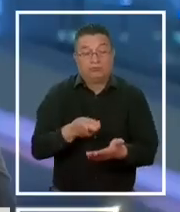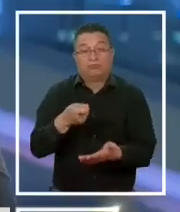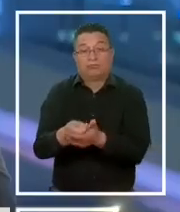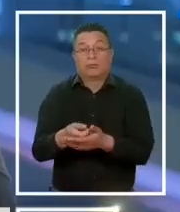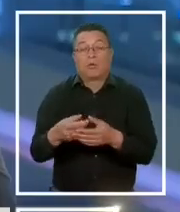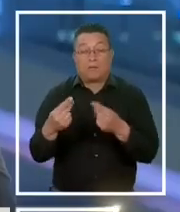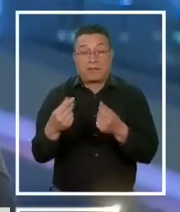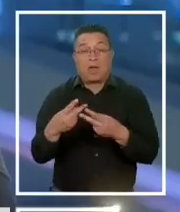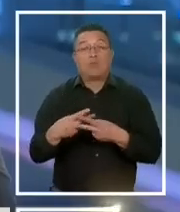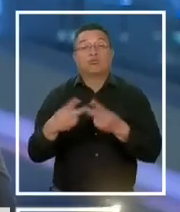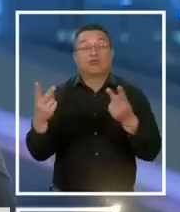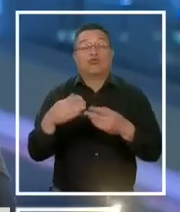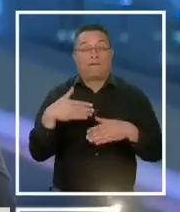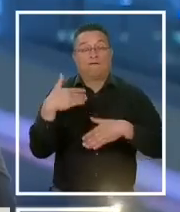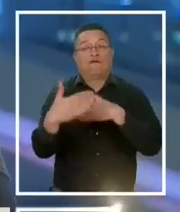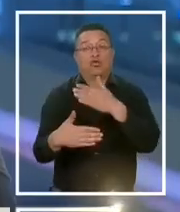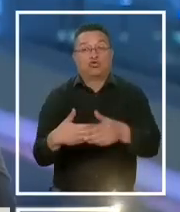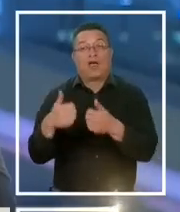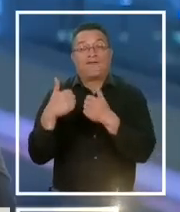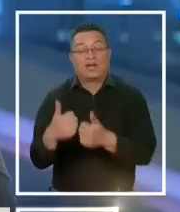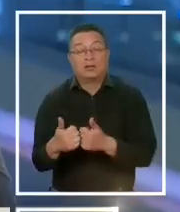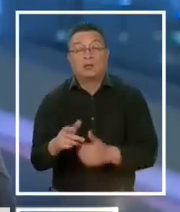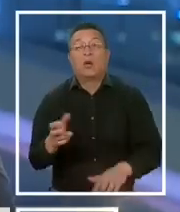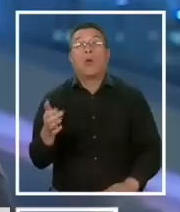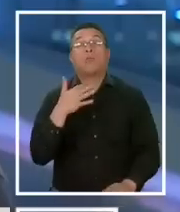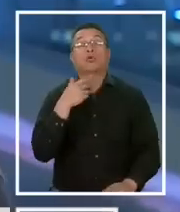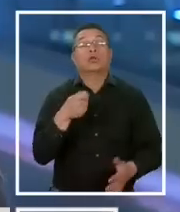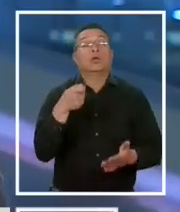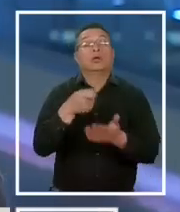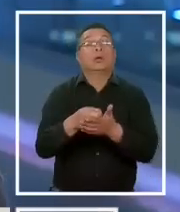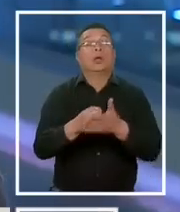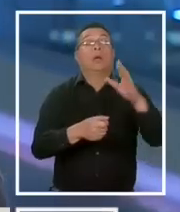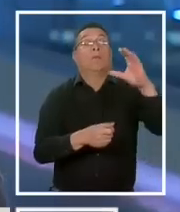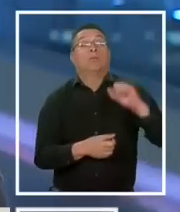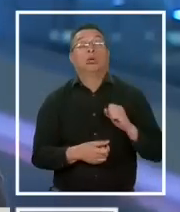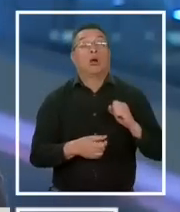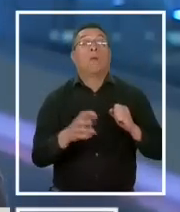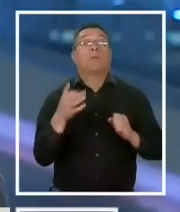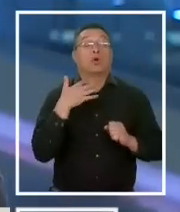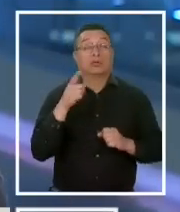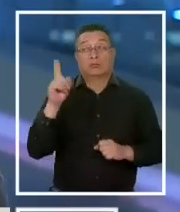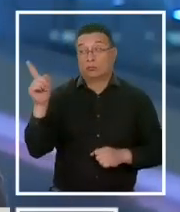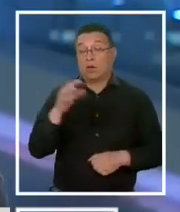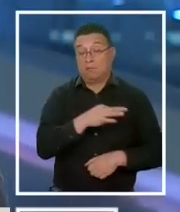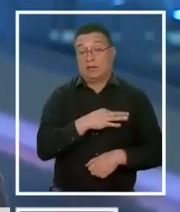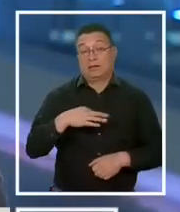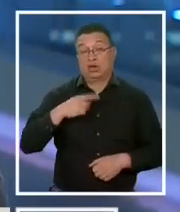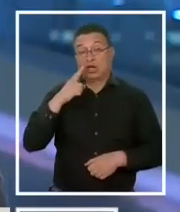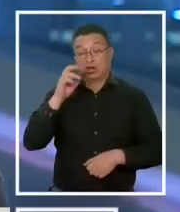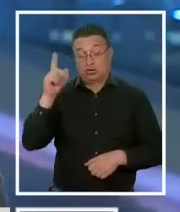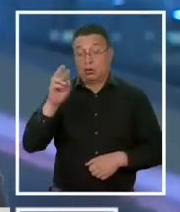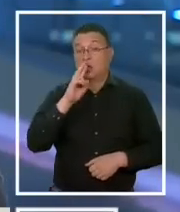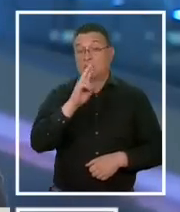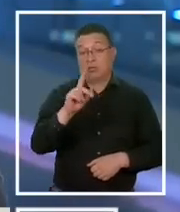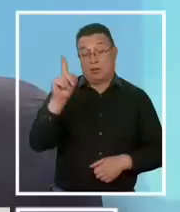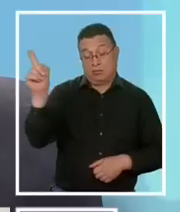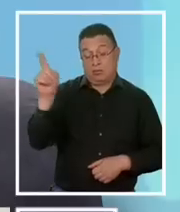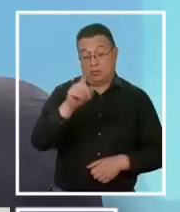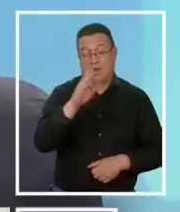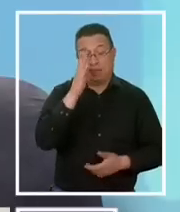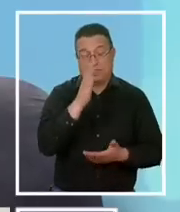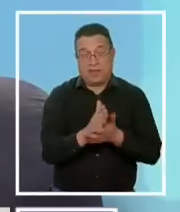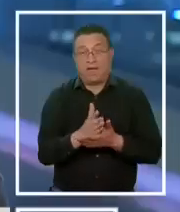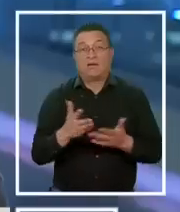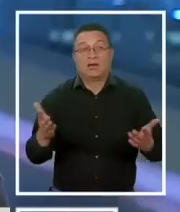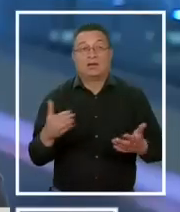reportes públicos algo que funciona y por qué entonces deja de financiarse bueno esa es la pregunta que tienen que contestar desde el Ministerio del interior y seguridad oficial